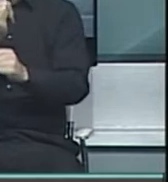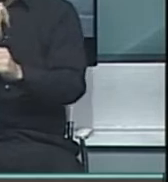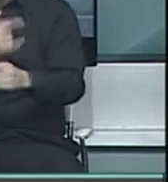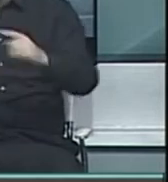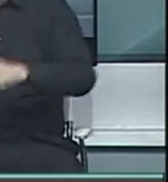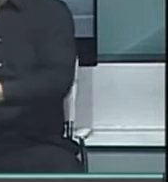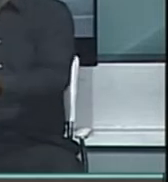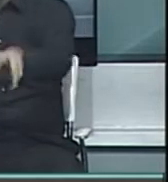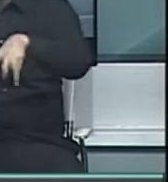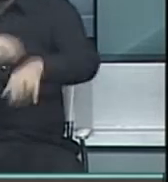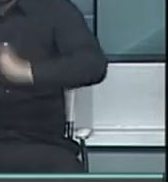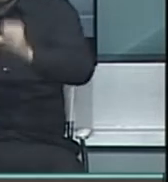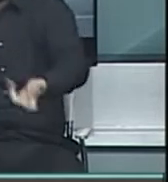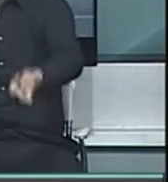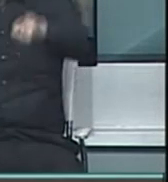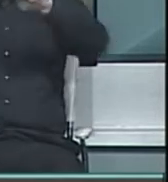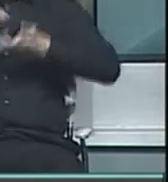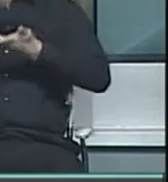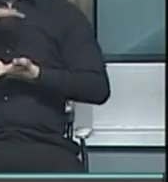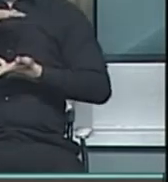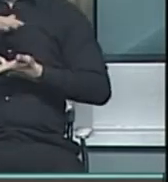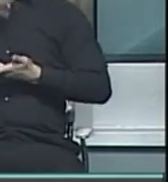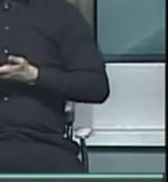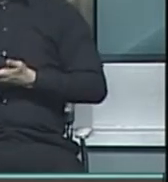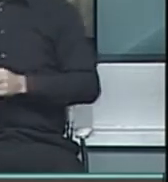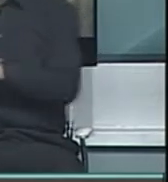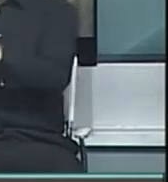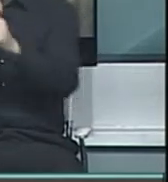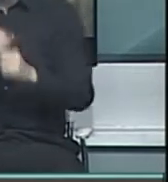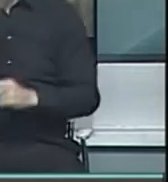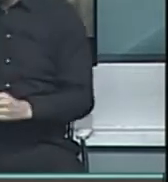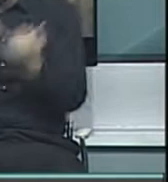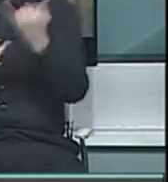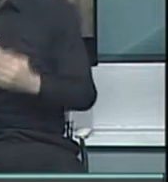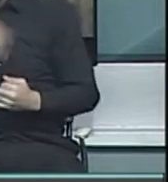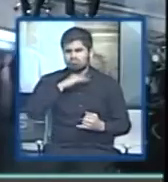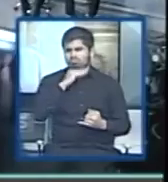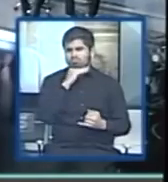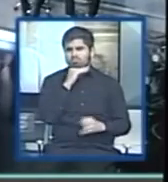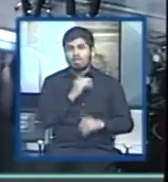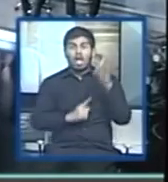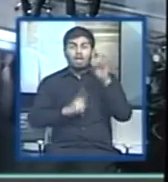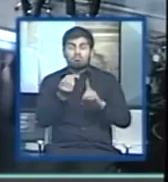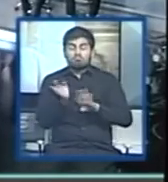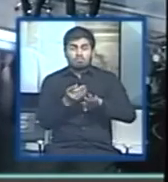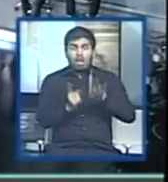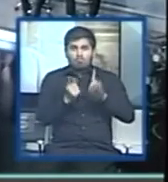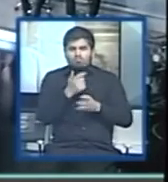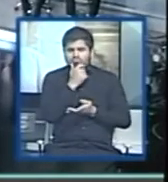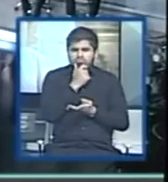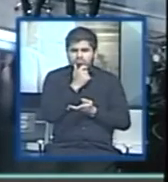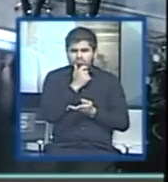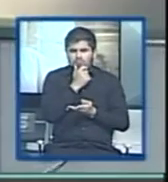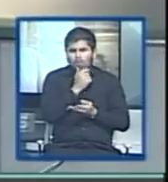serían como vínculos las parroquias, porque parroquia y capilla hay en todos los lugares del territorio paraguayo. Algunos estaban cuestionando